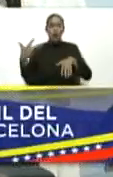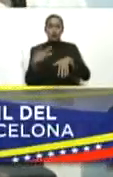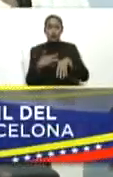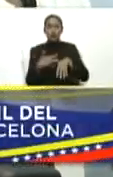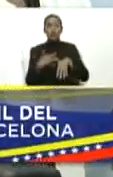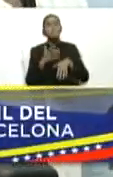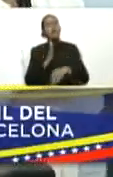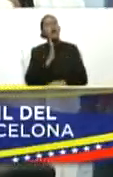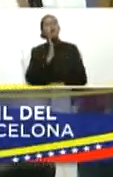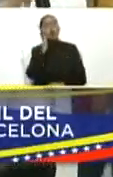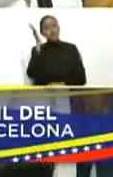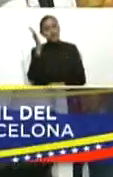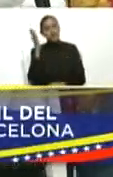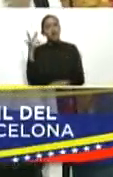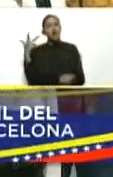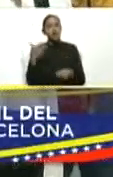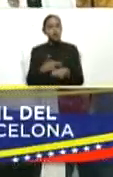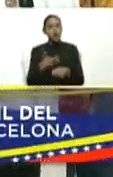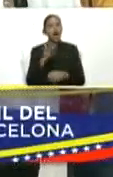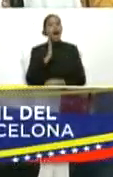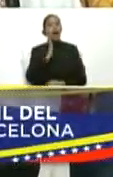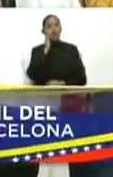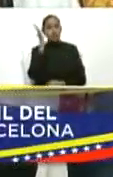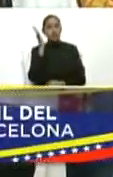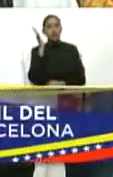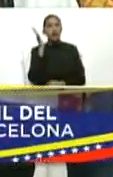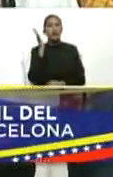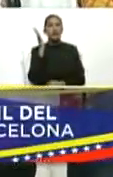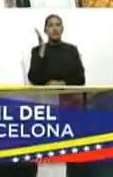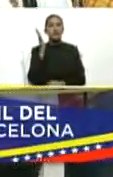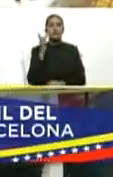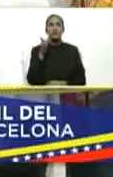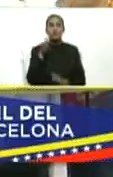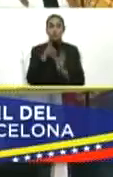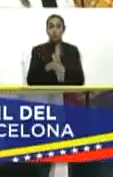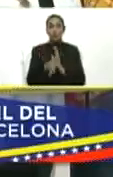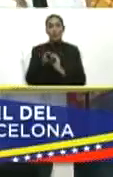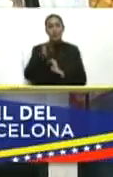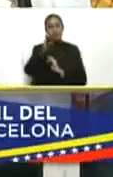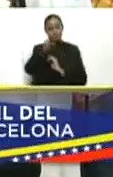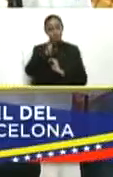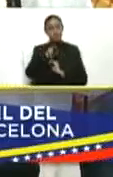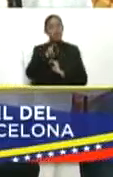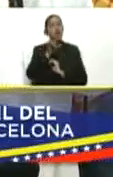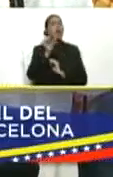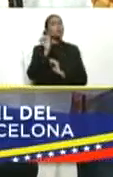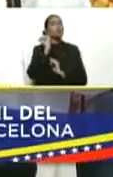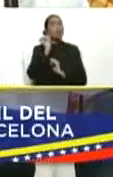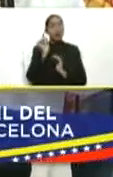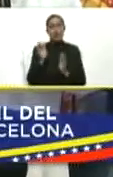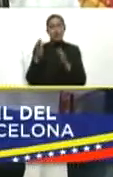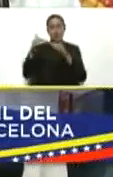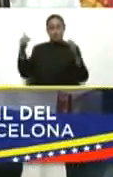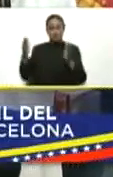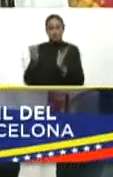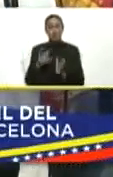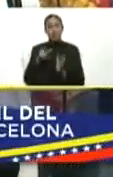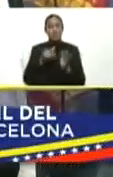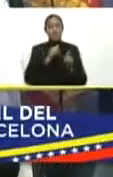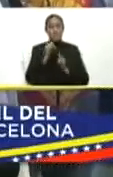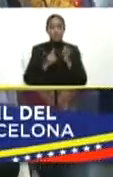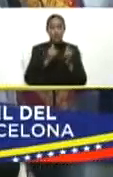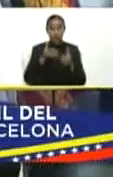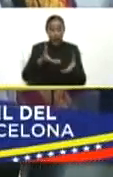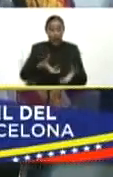Correcto. Completamente y el acervo cuna para el cuidado inmediato del recién nacido. Dejad que los niños vengan